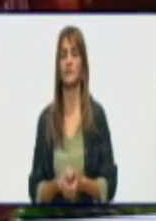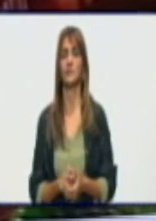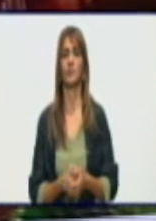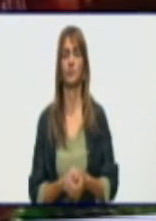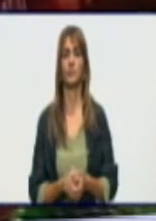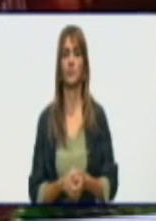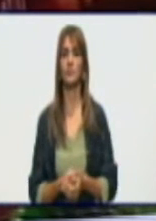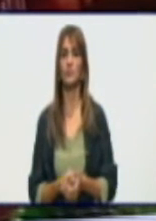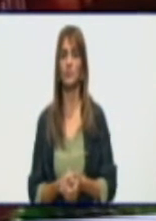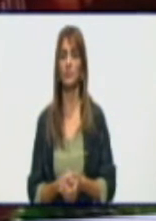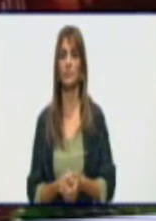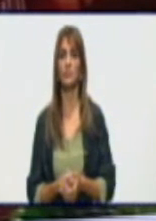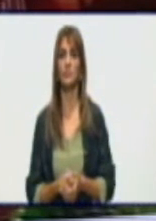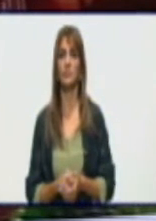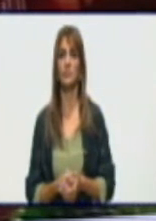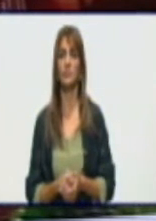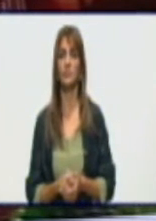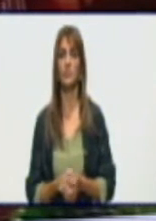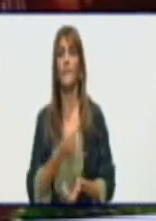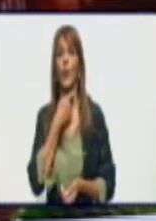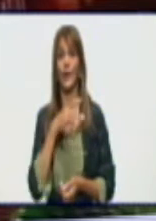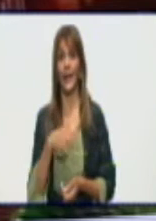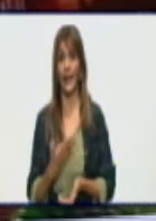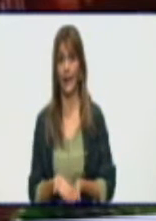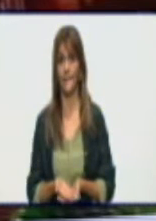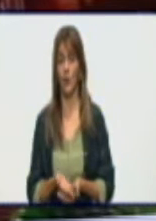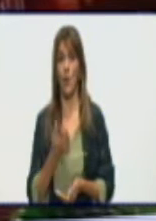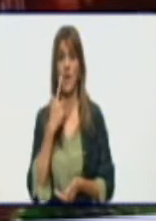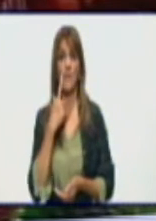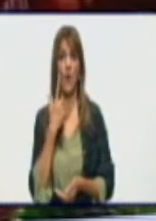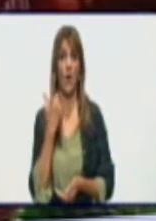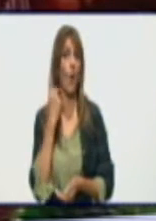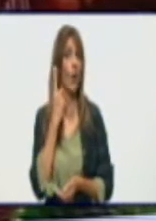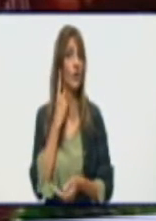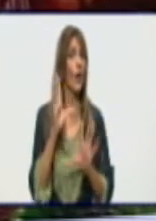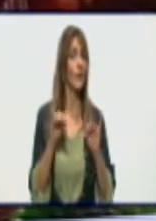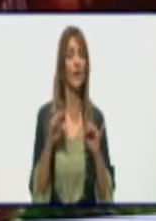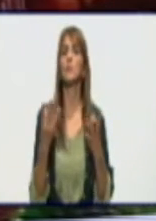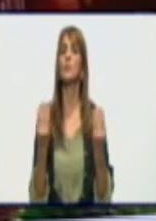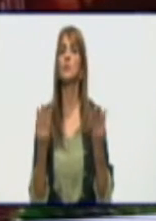le llama. Por ejemplo, hemos oído hablar mucho de la de Cautocristo, hemos oído